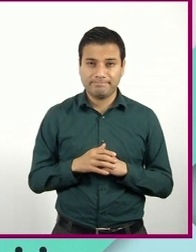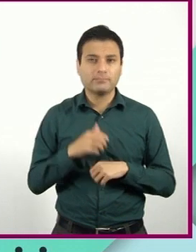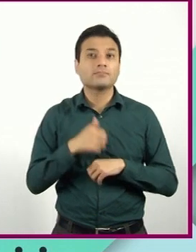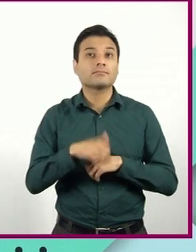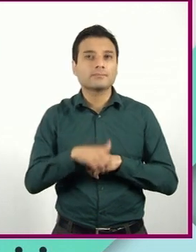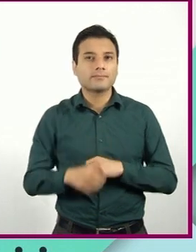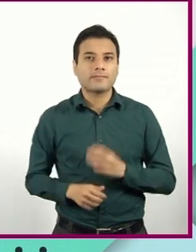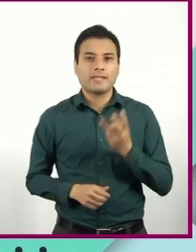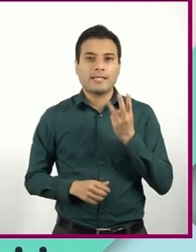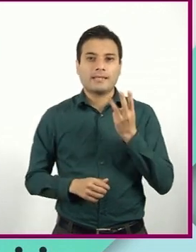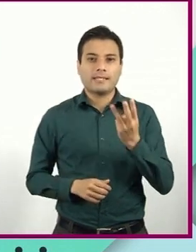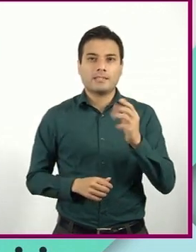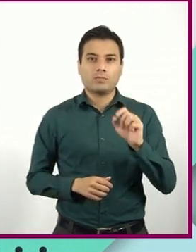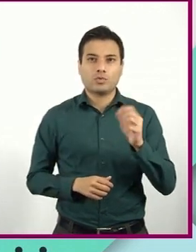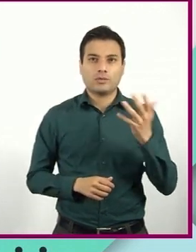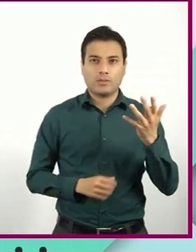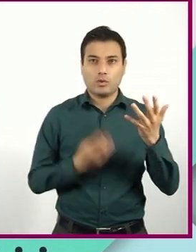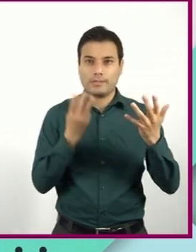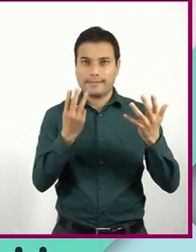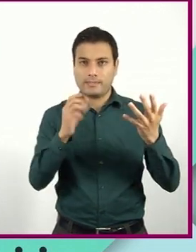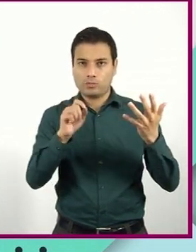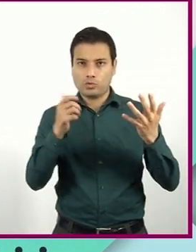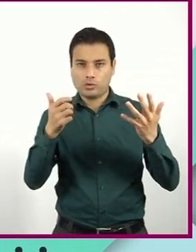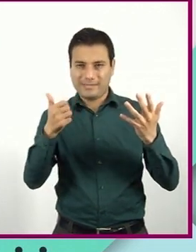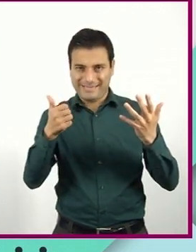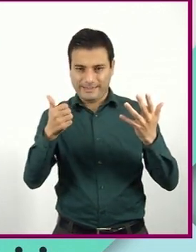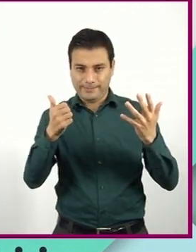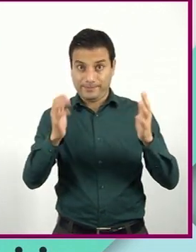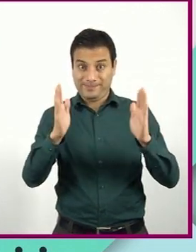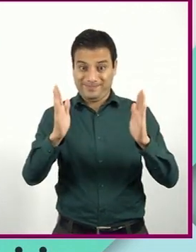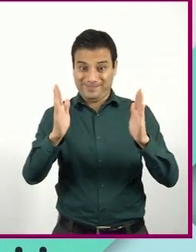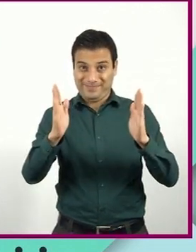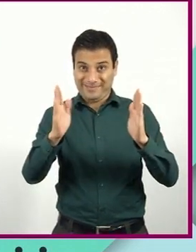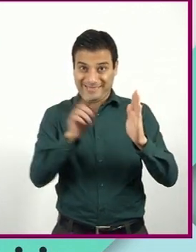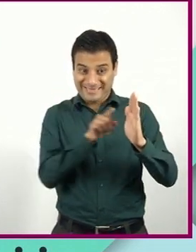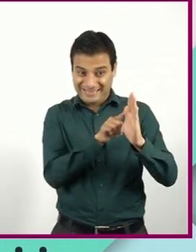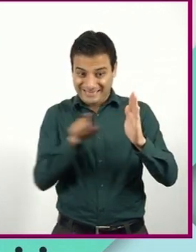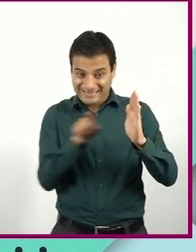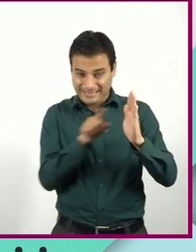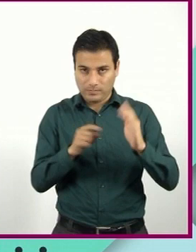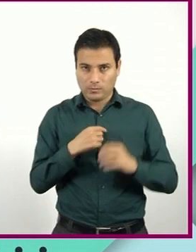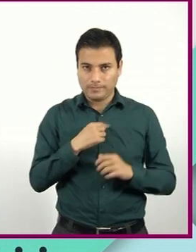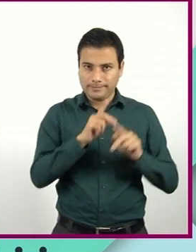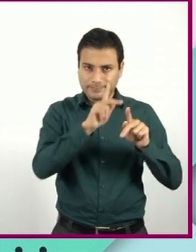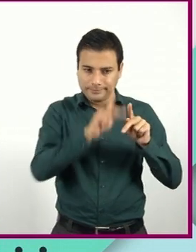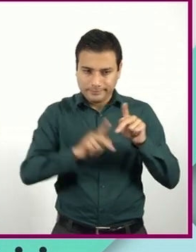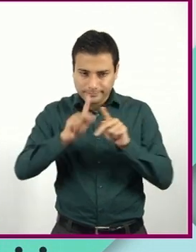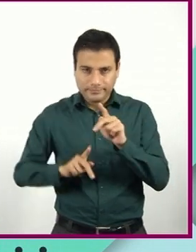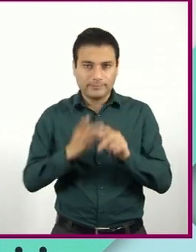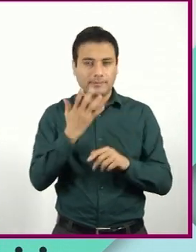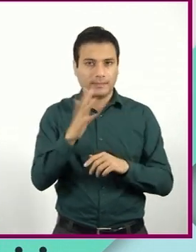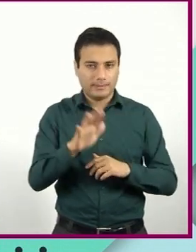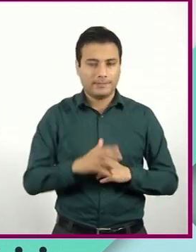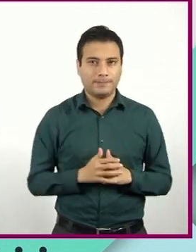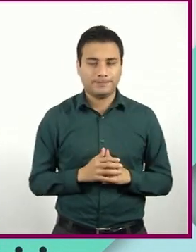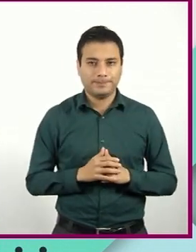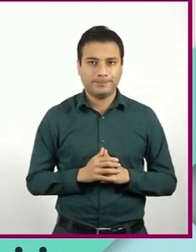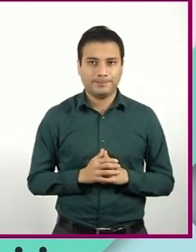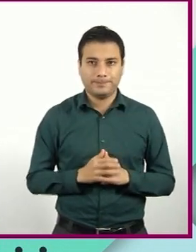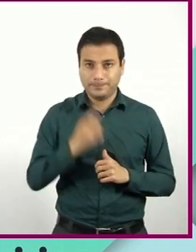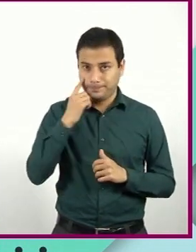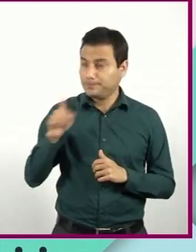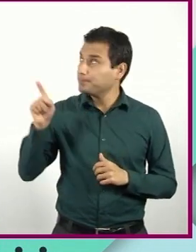números 3.5 y 3.6. Ahora dividiremos ese segmento en 10 partes iguales.